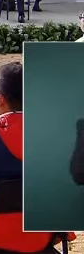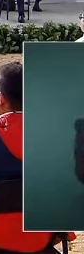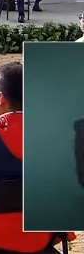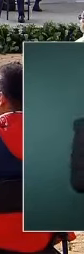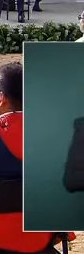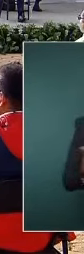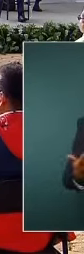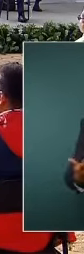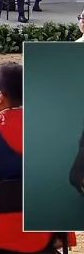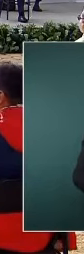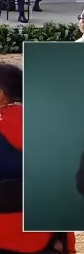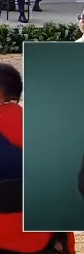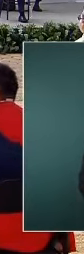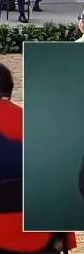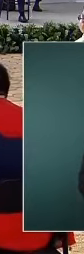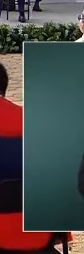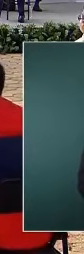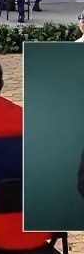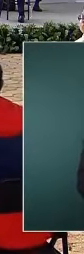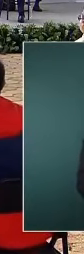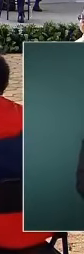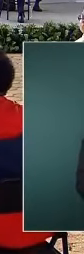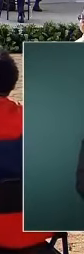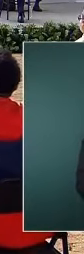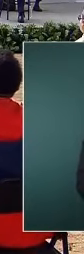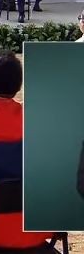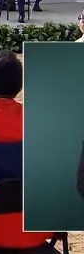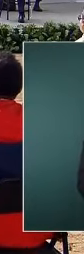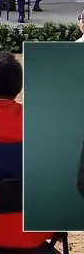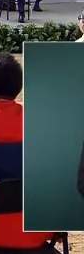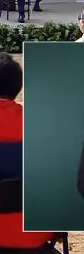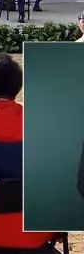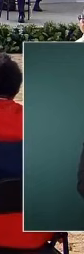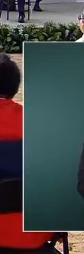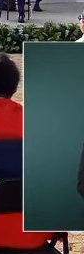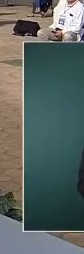cajas fuertes. Es que ese es buenísimo.